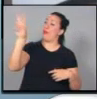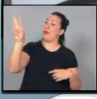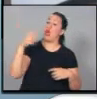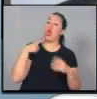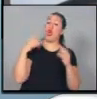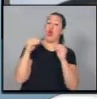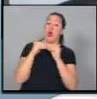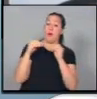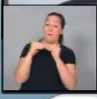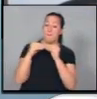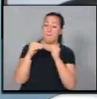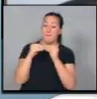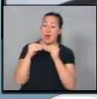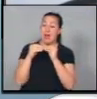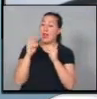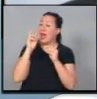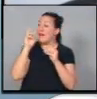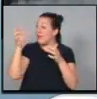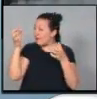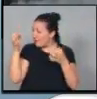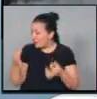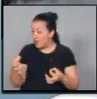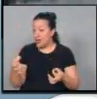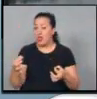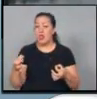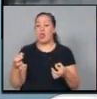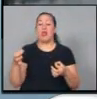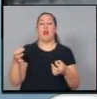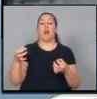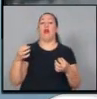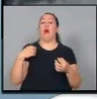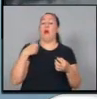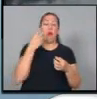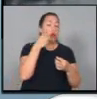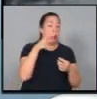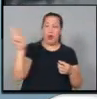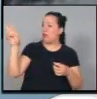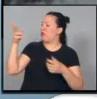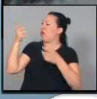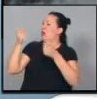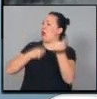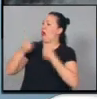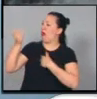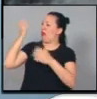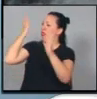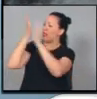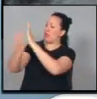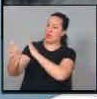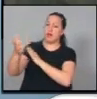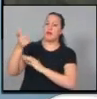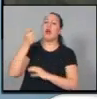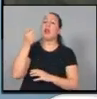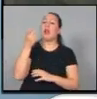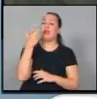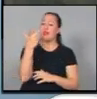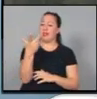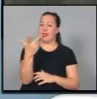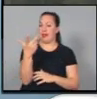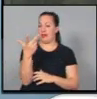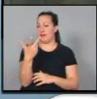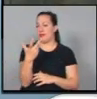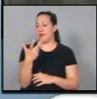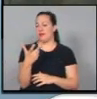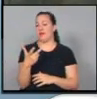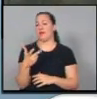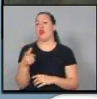mis compañeros, que estén bien, y me doy vuelta y los chicos se van corriendo. Cuando veo que se va corriendo, que miro, eran 3.